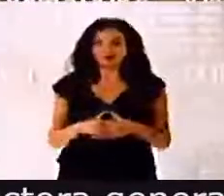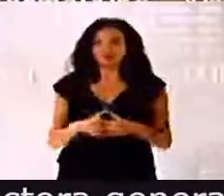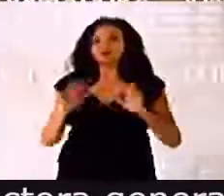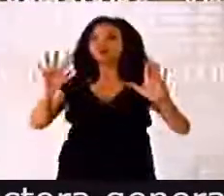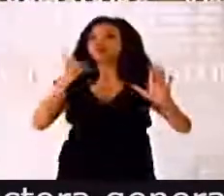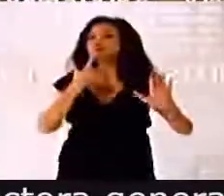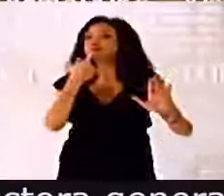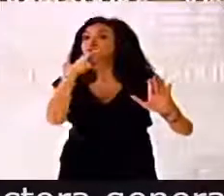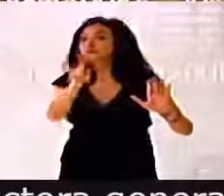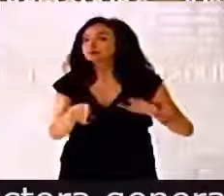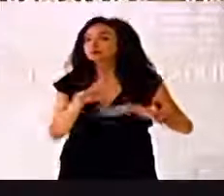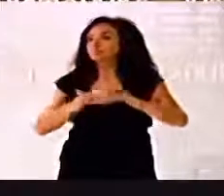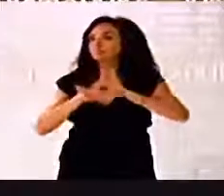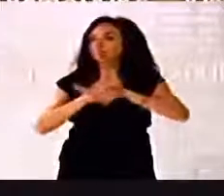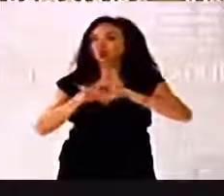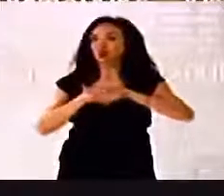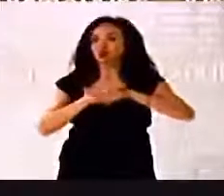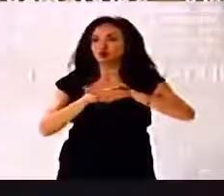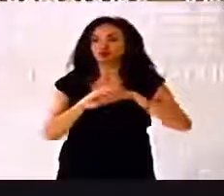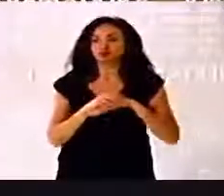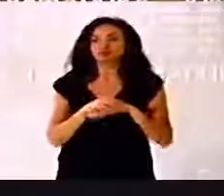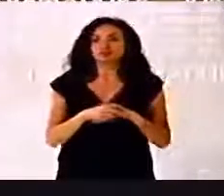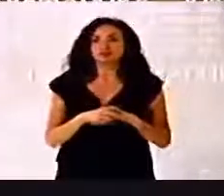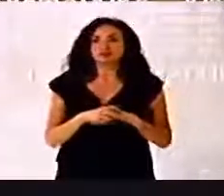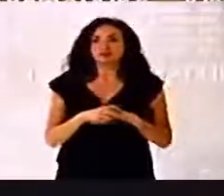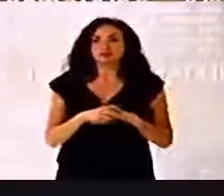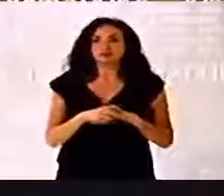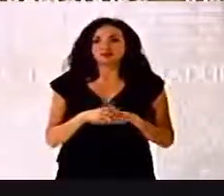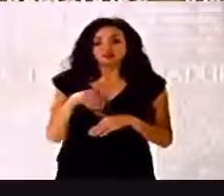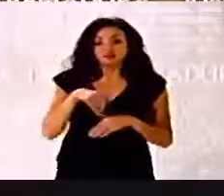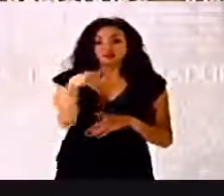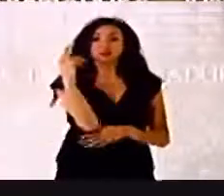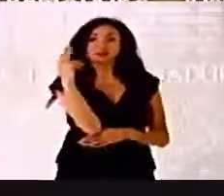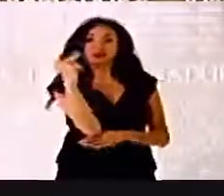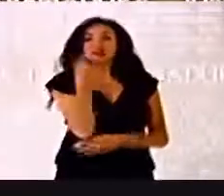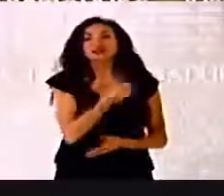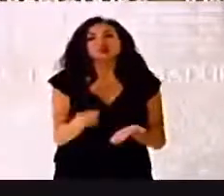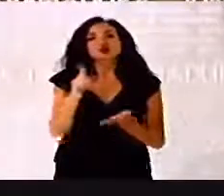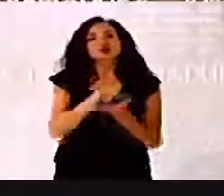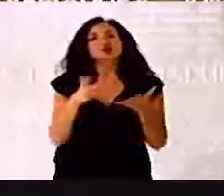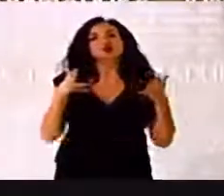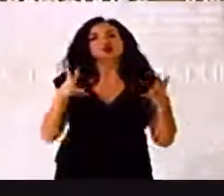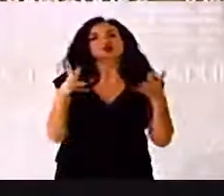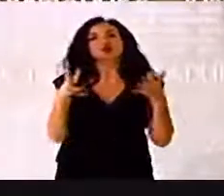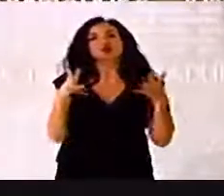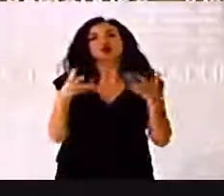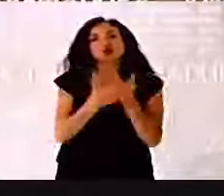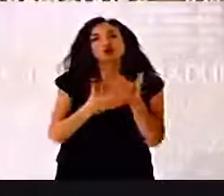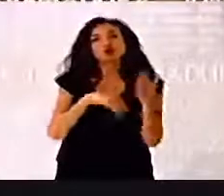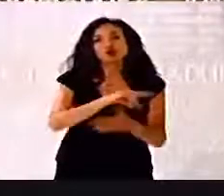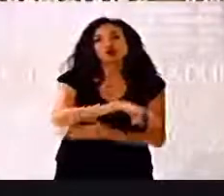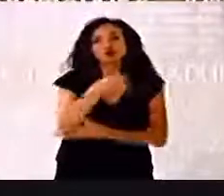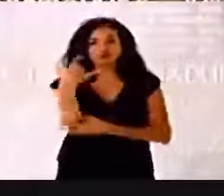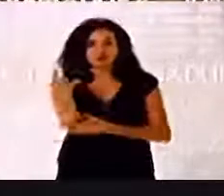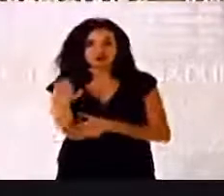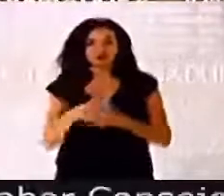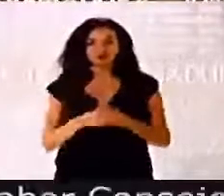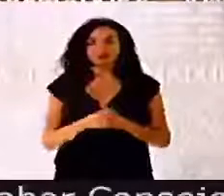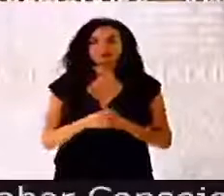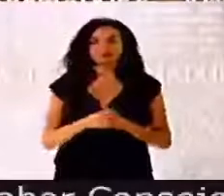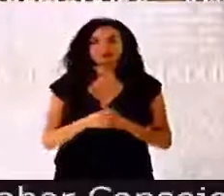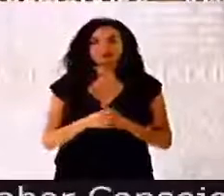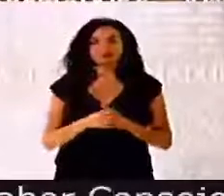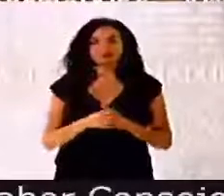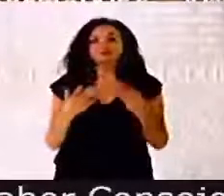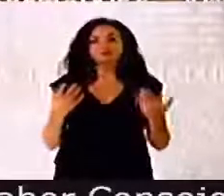indico también, que el próximo viernes vuelve a haber Consejo de Gobierno extraordinario. Veremos